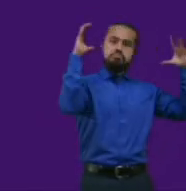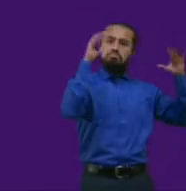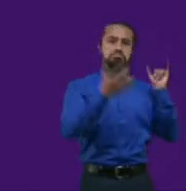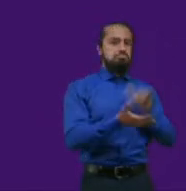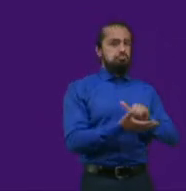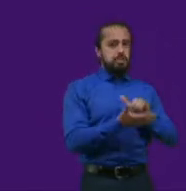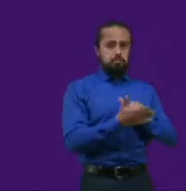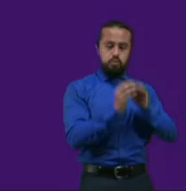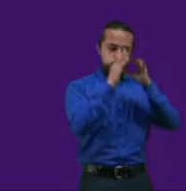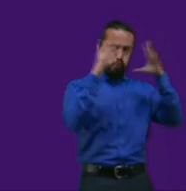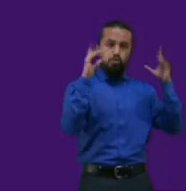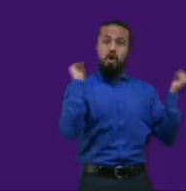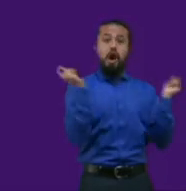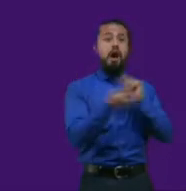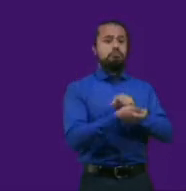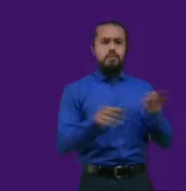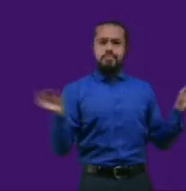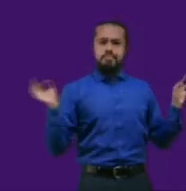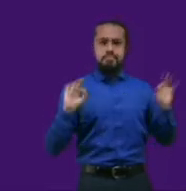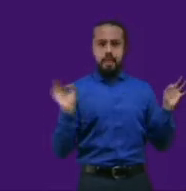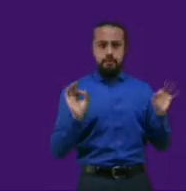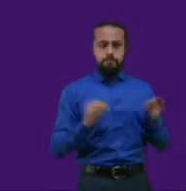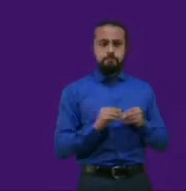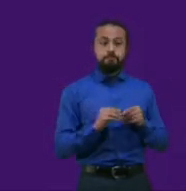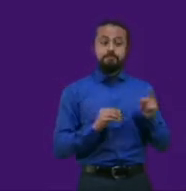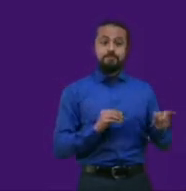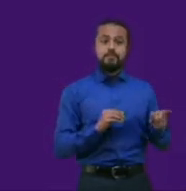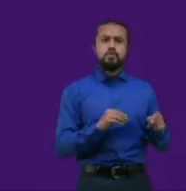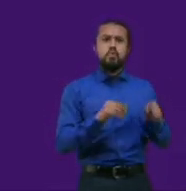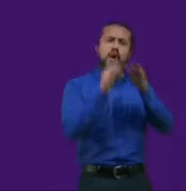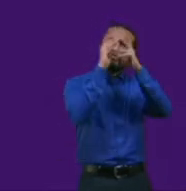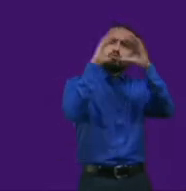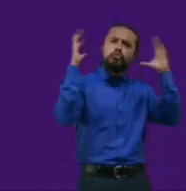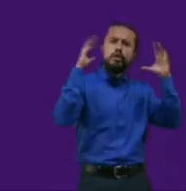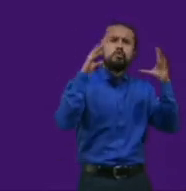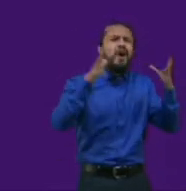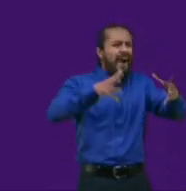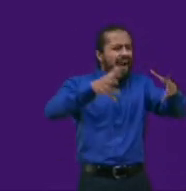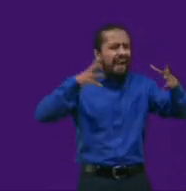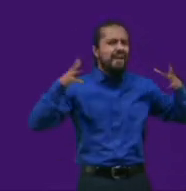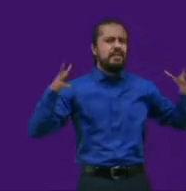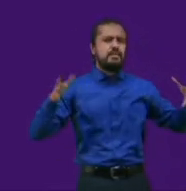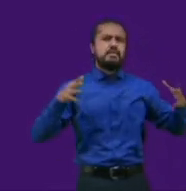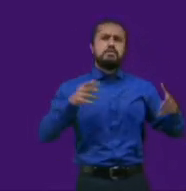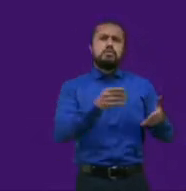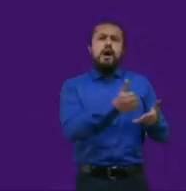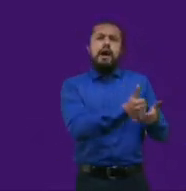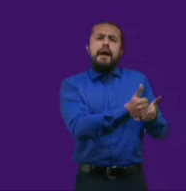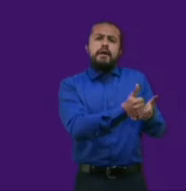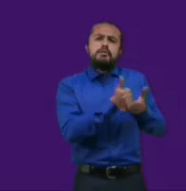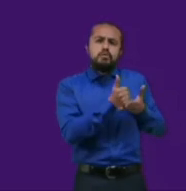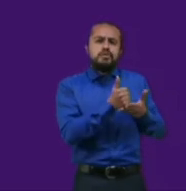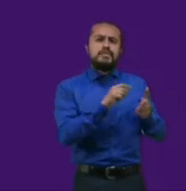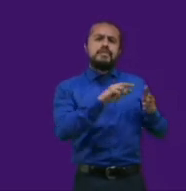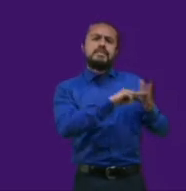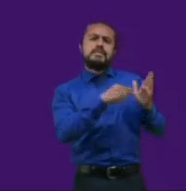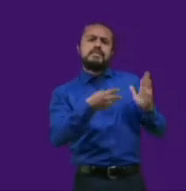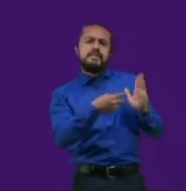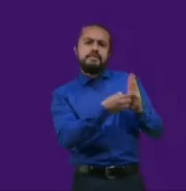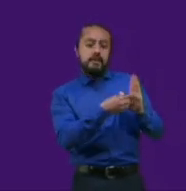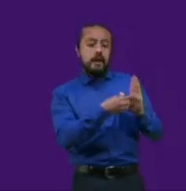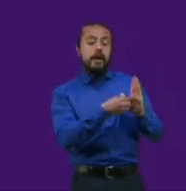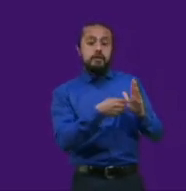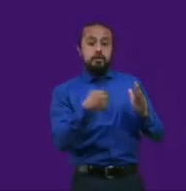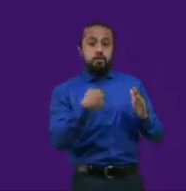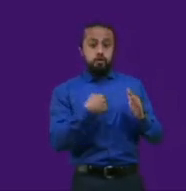mismo. Y ese sueño es un sueño muy grande porque es un sueño que implica poner pies en varios países,